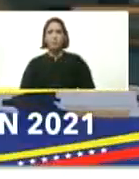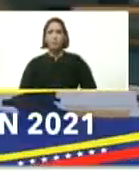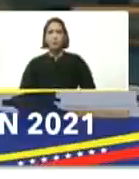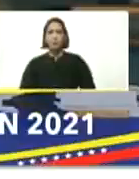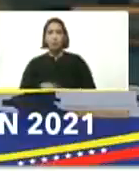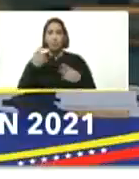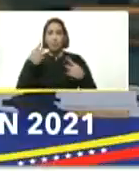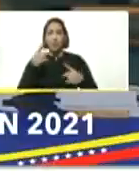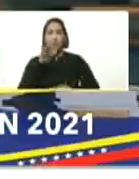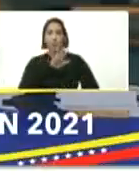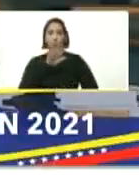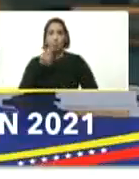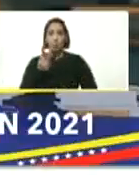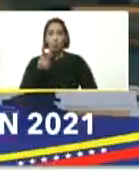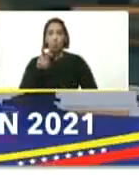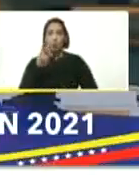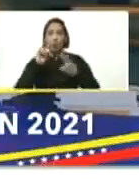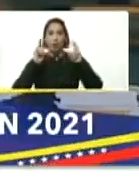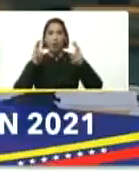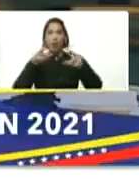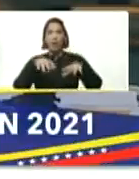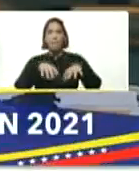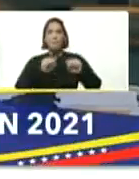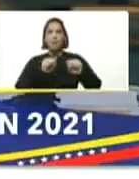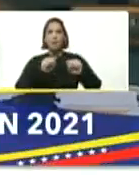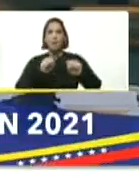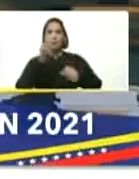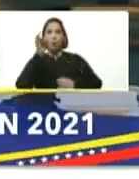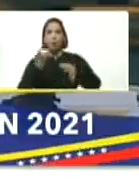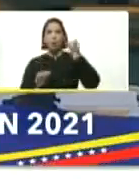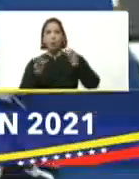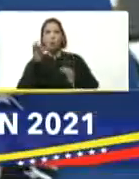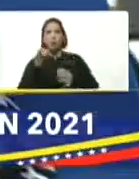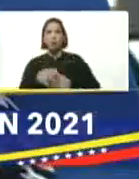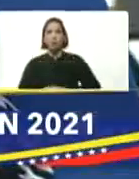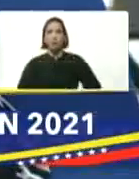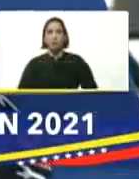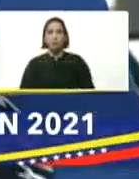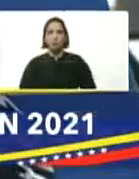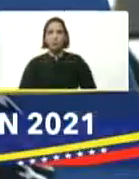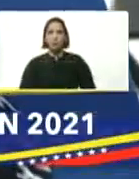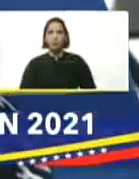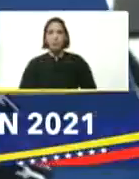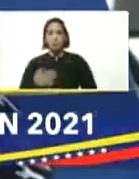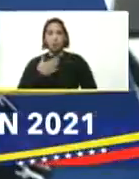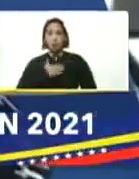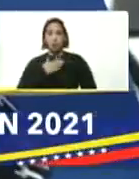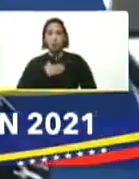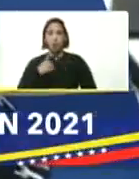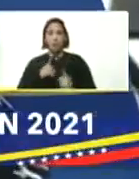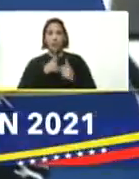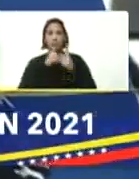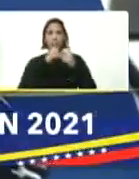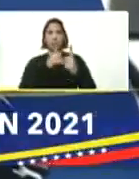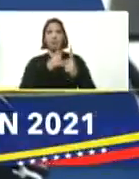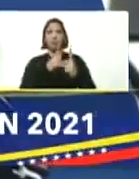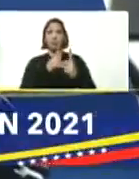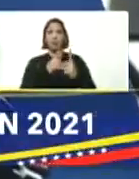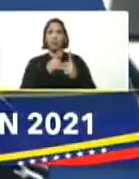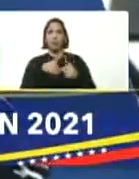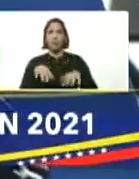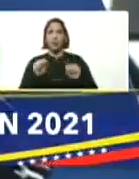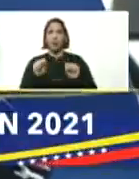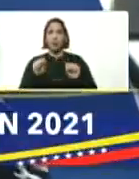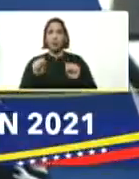me aparece el título... El imperialismo judicial. Yo soy un perseguido del imperialismo judicial.